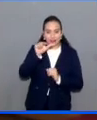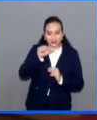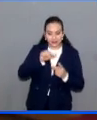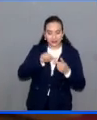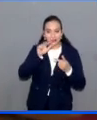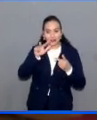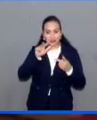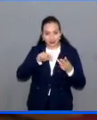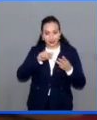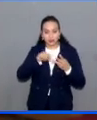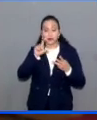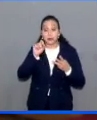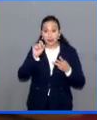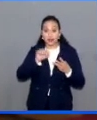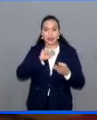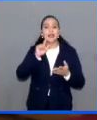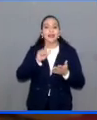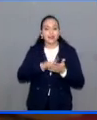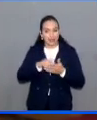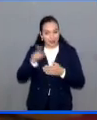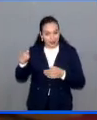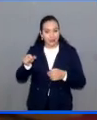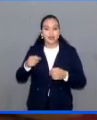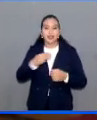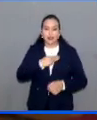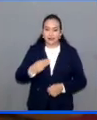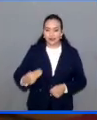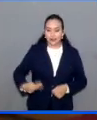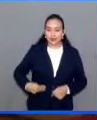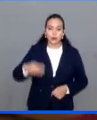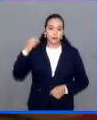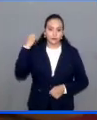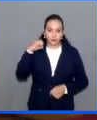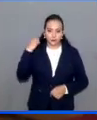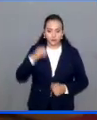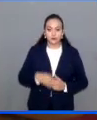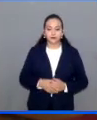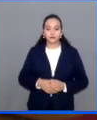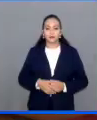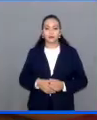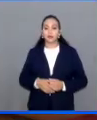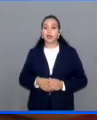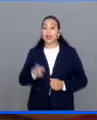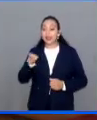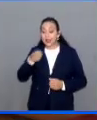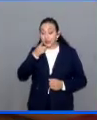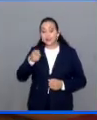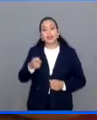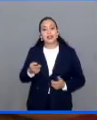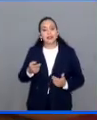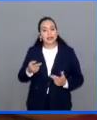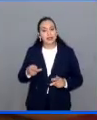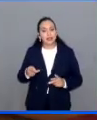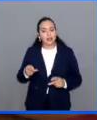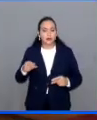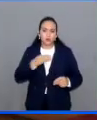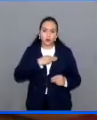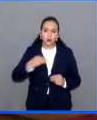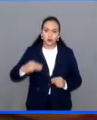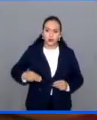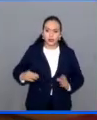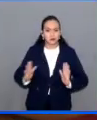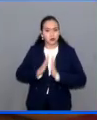la Ley Orgánica Municipal del Estado de Oaxaca, al no permitir la participación del ayuntamiento del municipio San